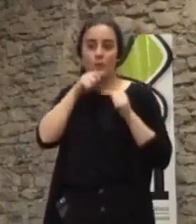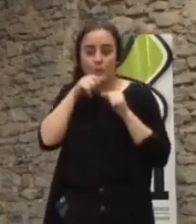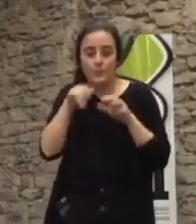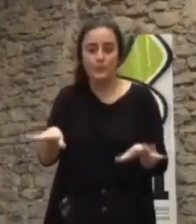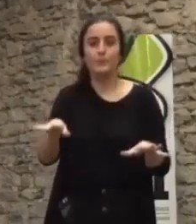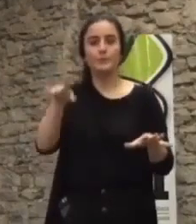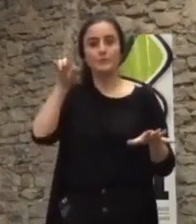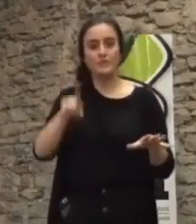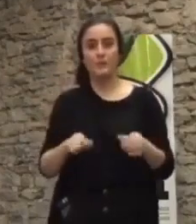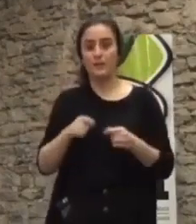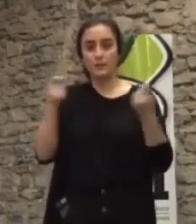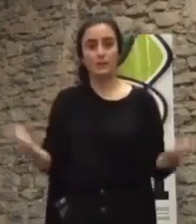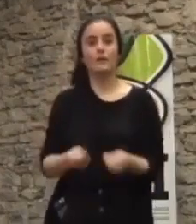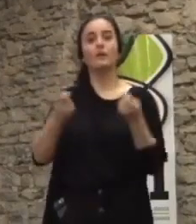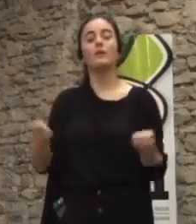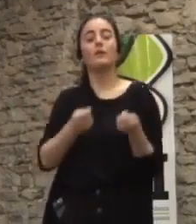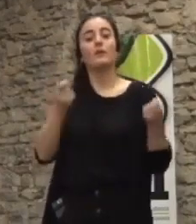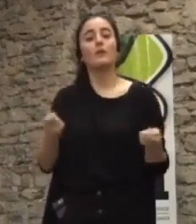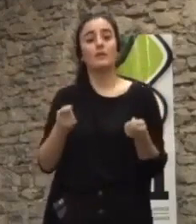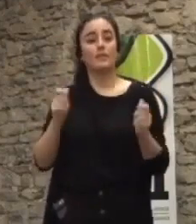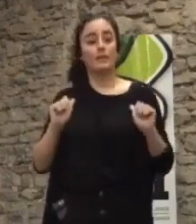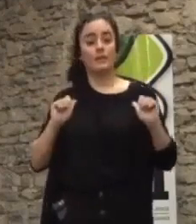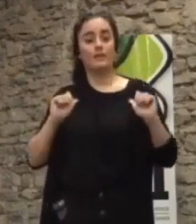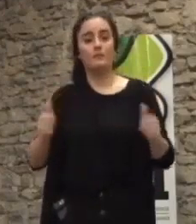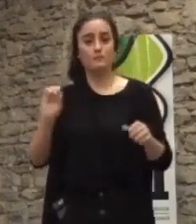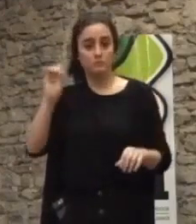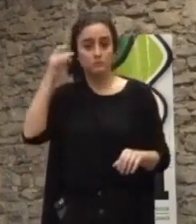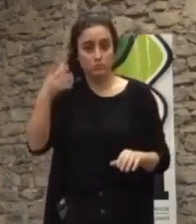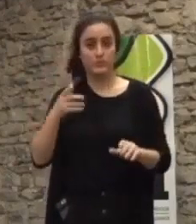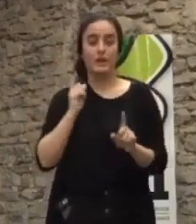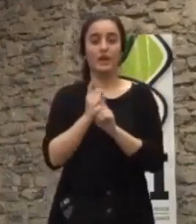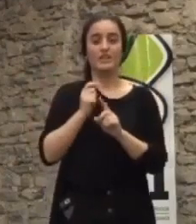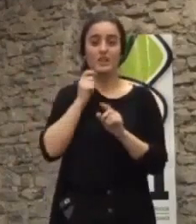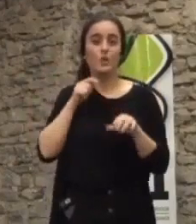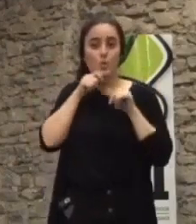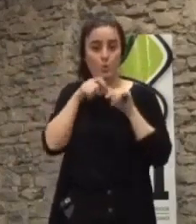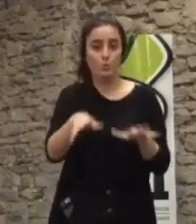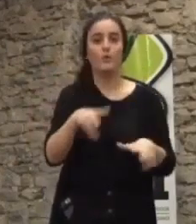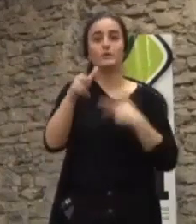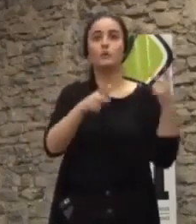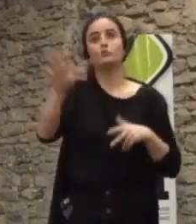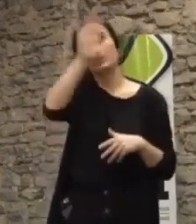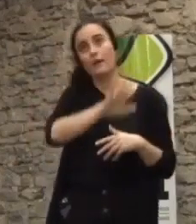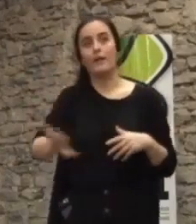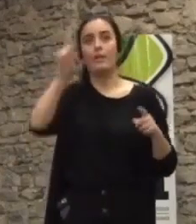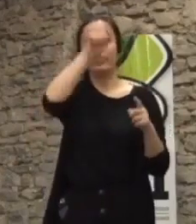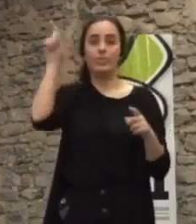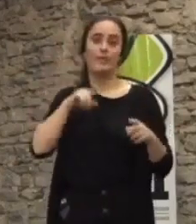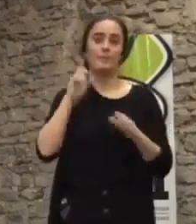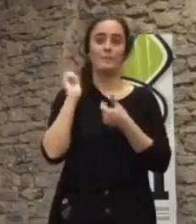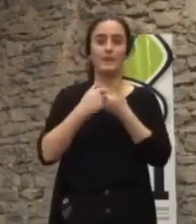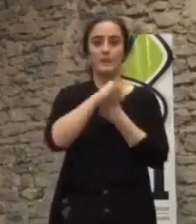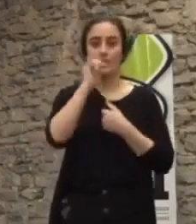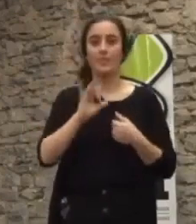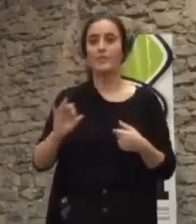de alguna forma, desde las iniciativas antirrumores municipales de varios de los municipios de Euskadi que participamos en ZAS,